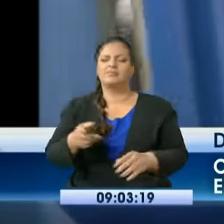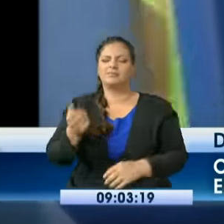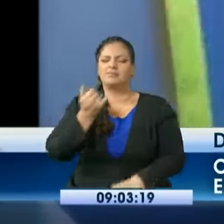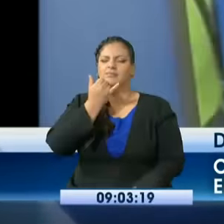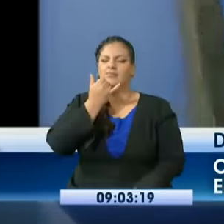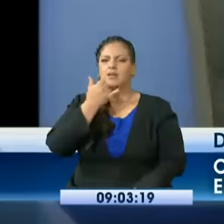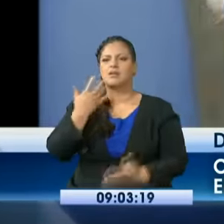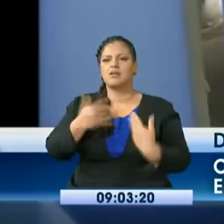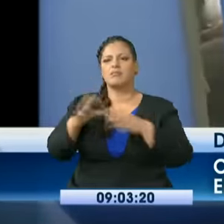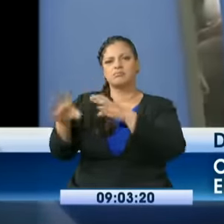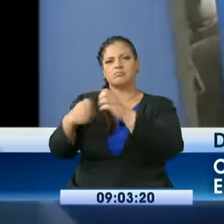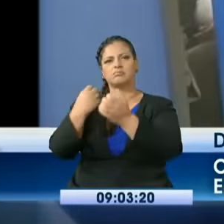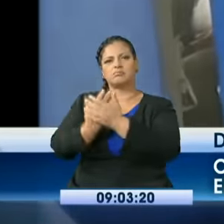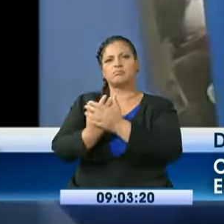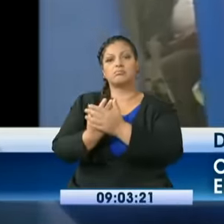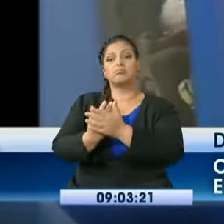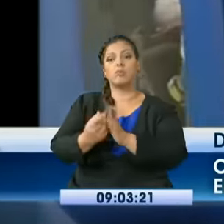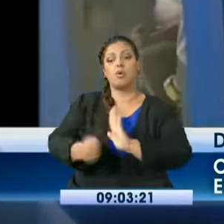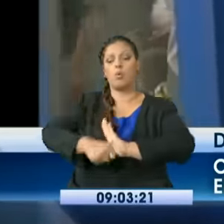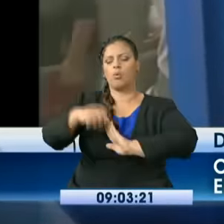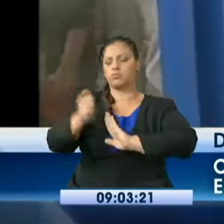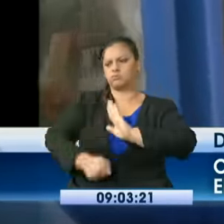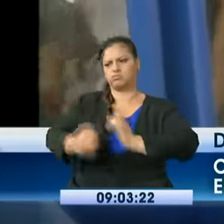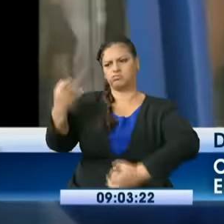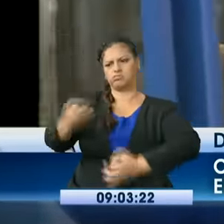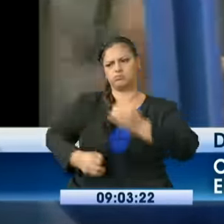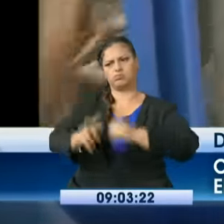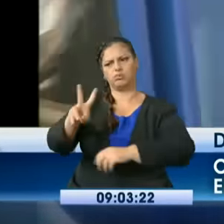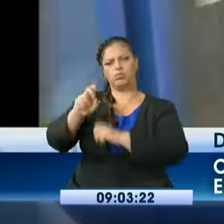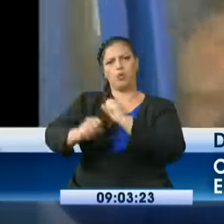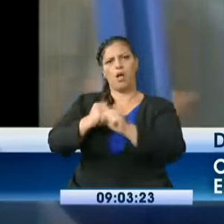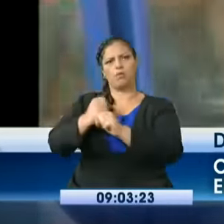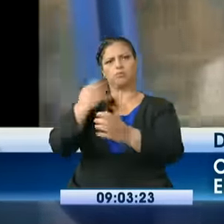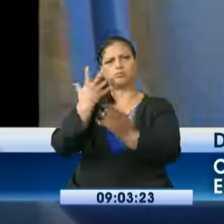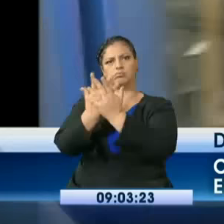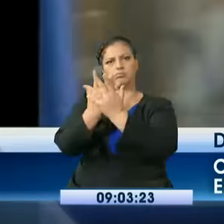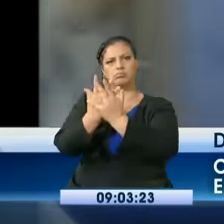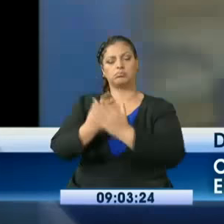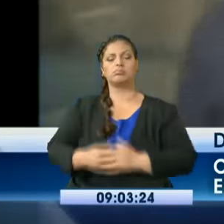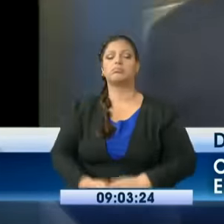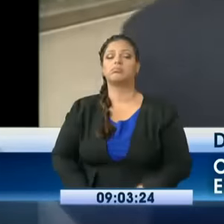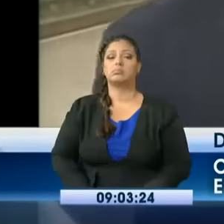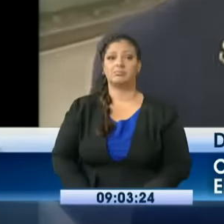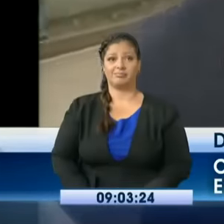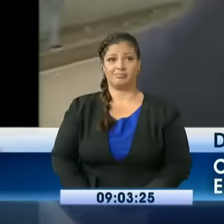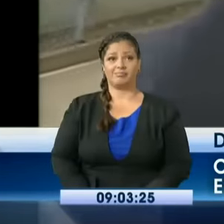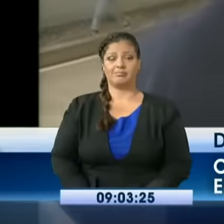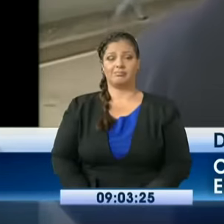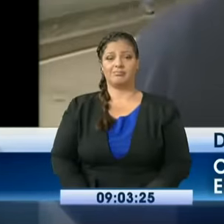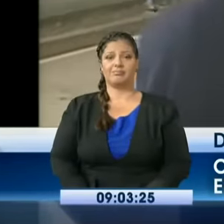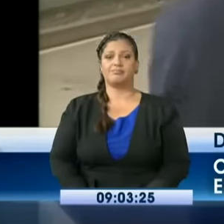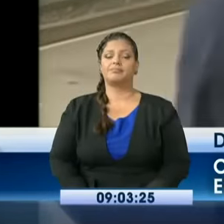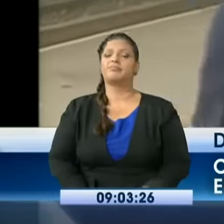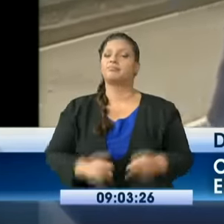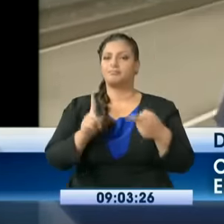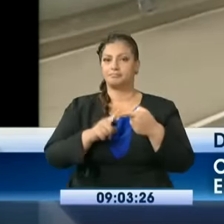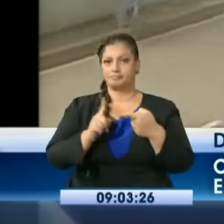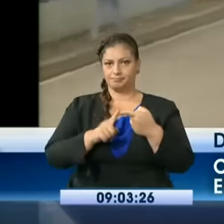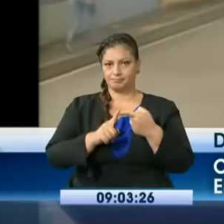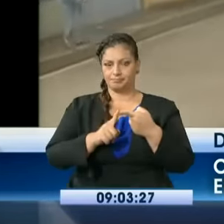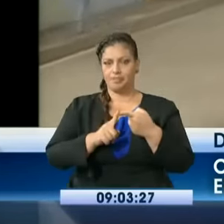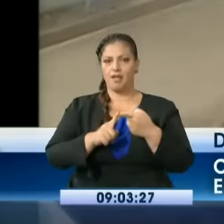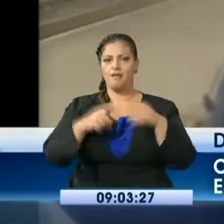Metrovía, pero quiero que conozca la ciudadanía por medio de ustedes que tanto Fundación María Guare como CEPAM,